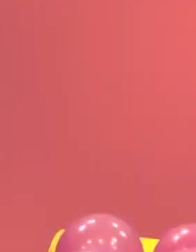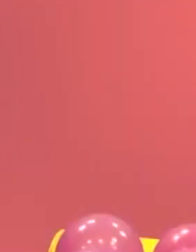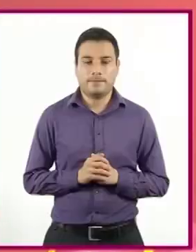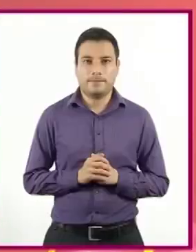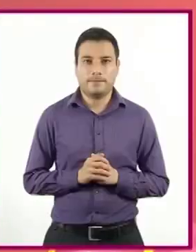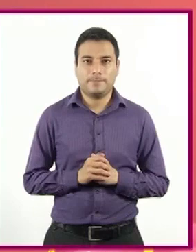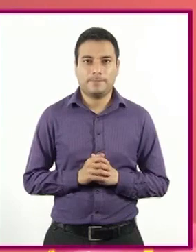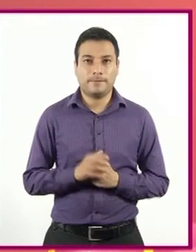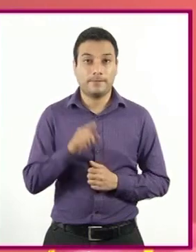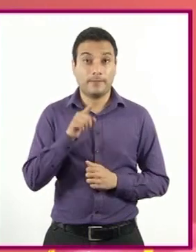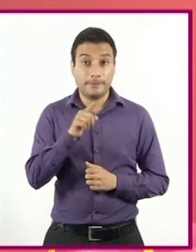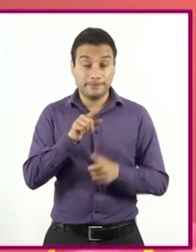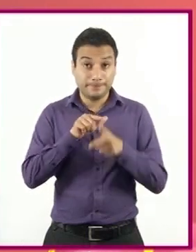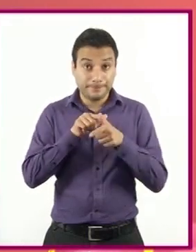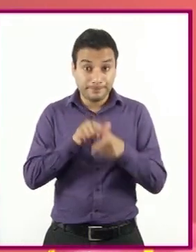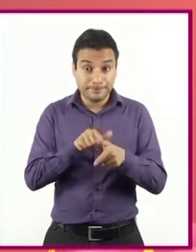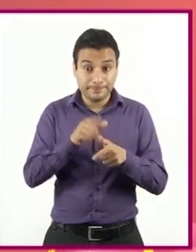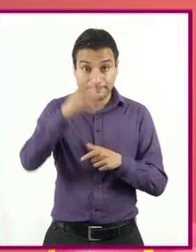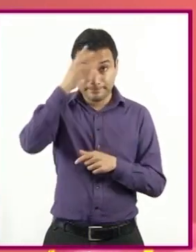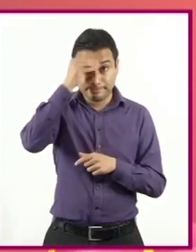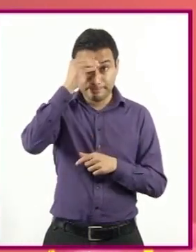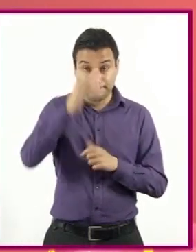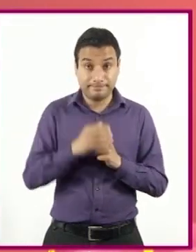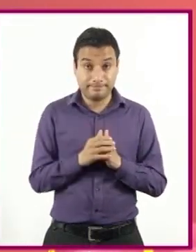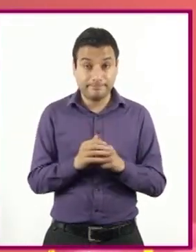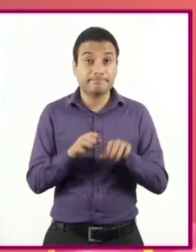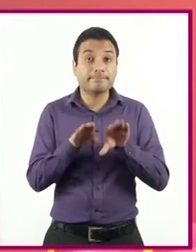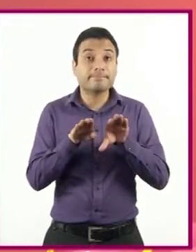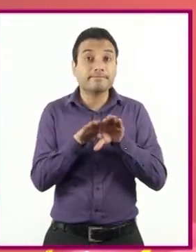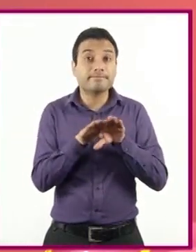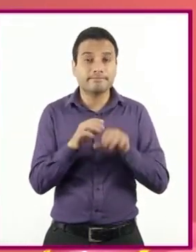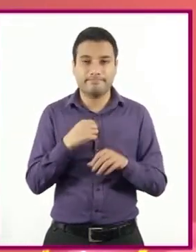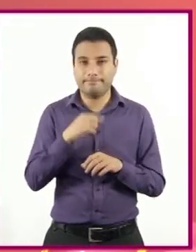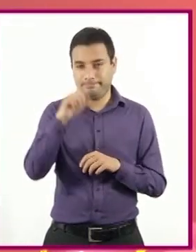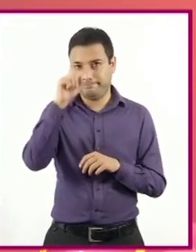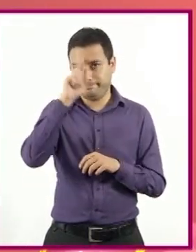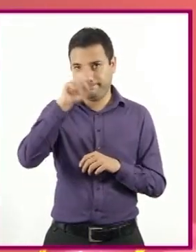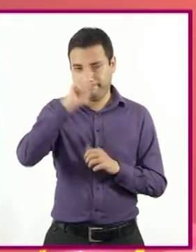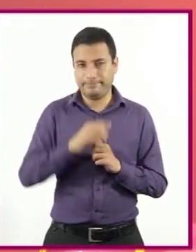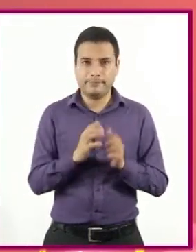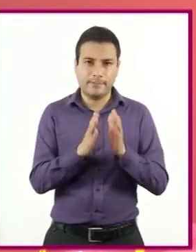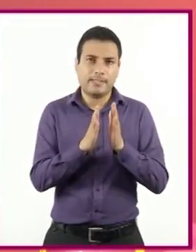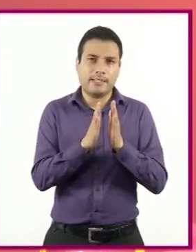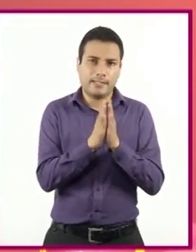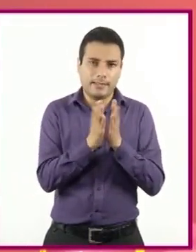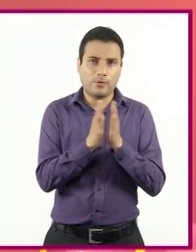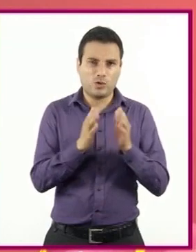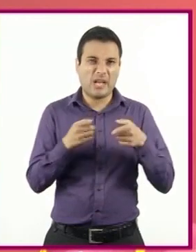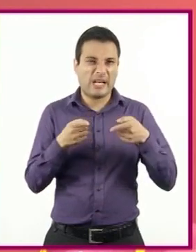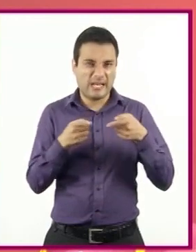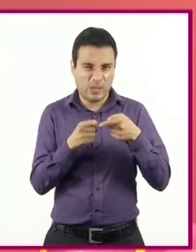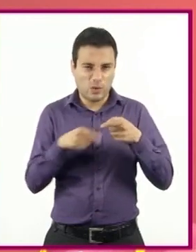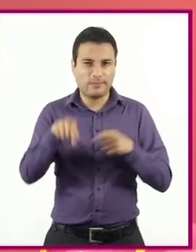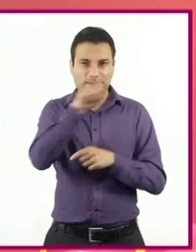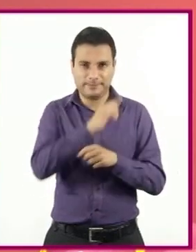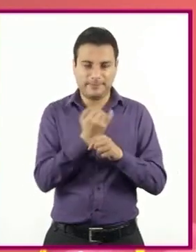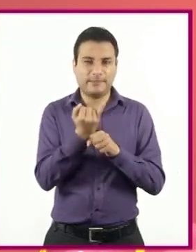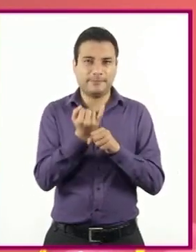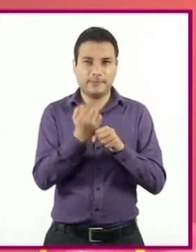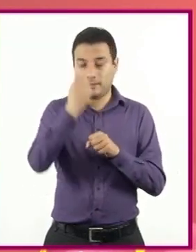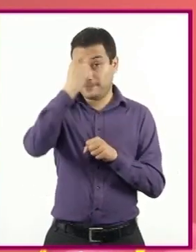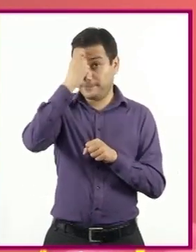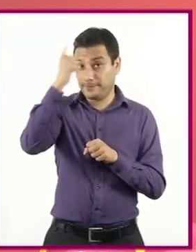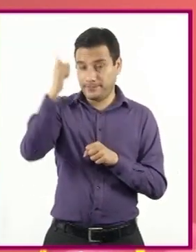Para seguir aprendiendo y construyendo sus saberes, les sugerimos revisar los libros del Rincón, Ciencia para Nicolás, del